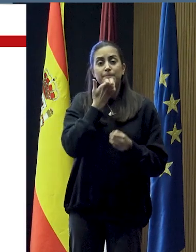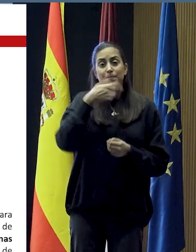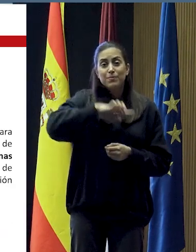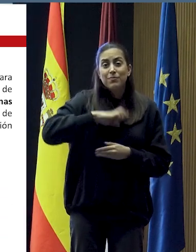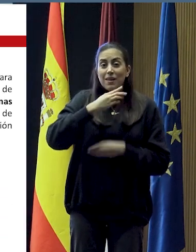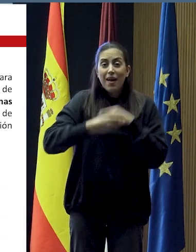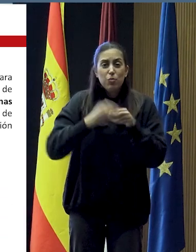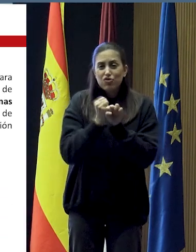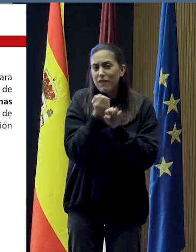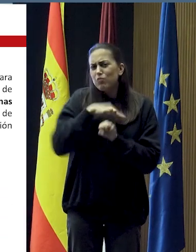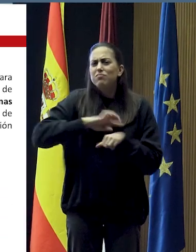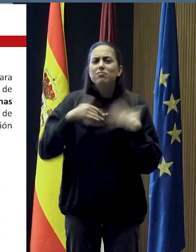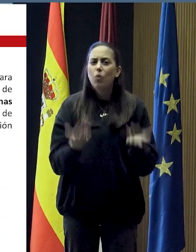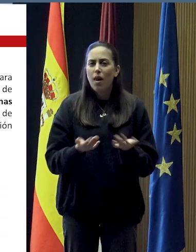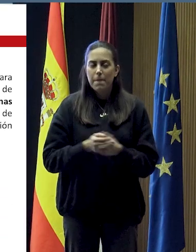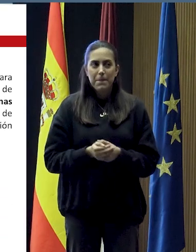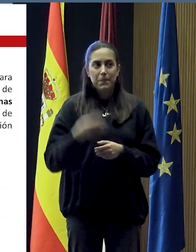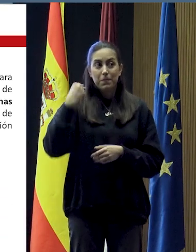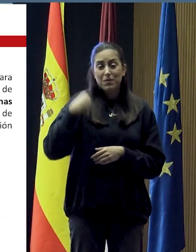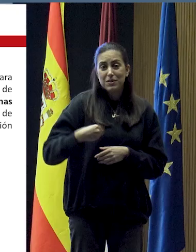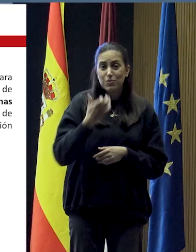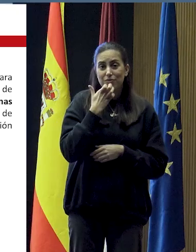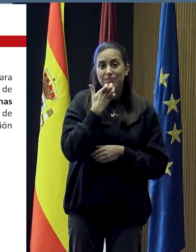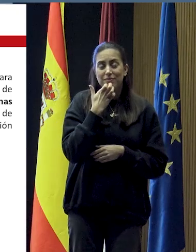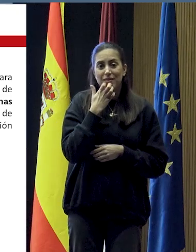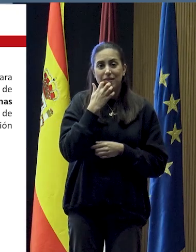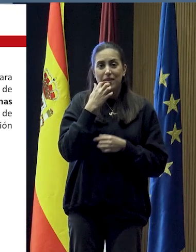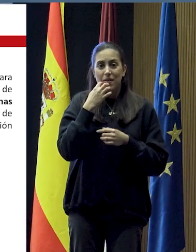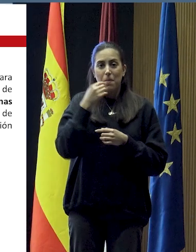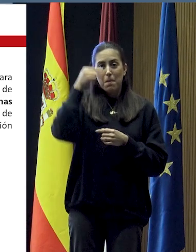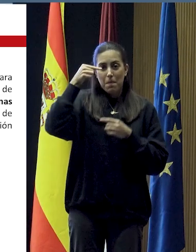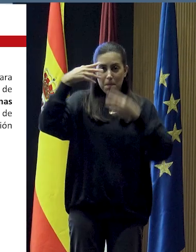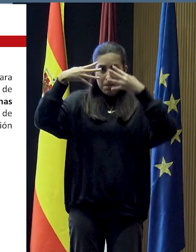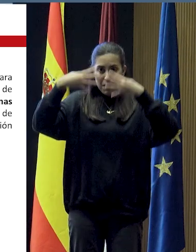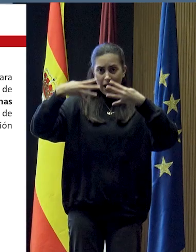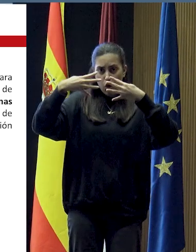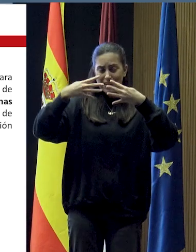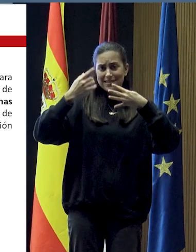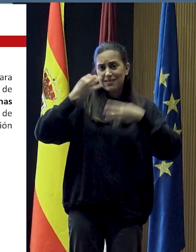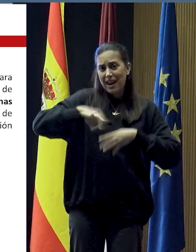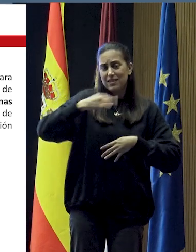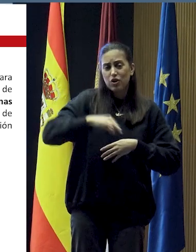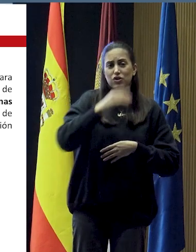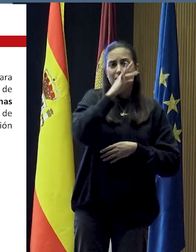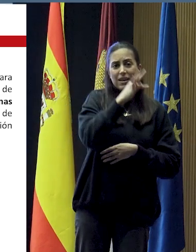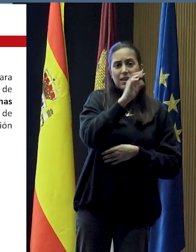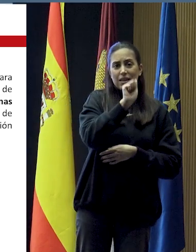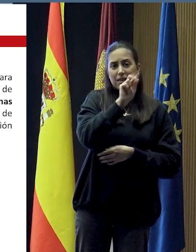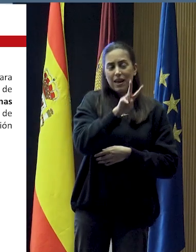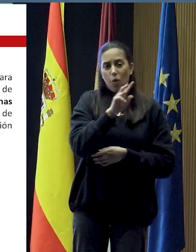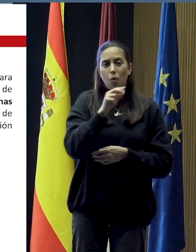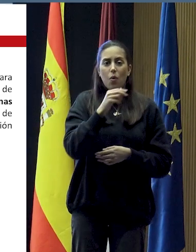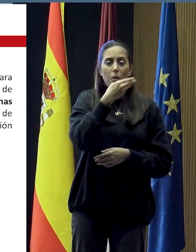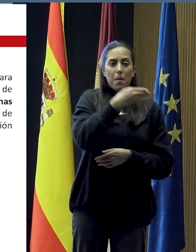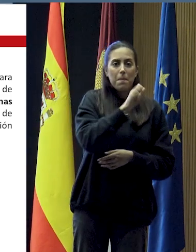que hacemos es estudiar los marcadores clásicos, esos 4 que os he dicho, tau, beta-amiloide,